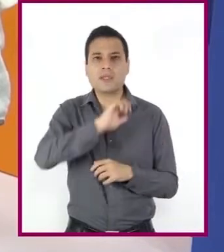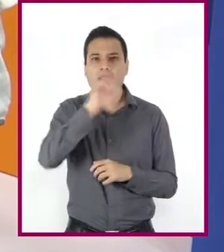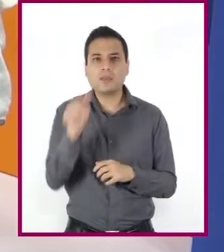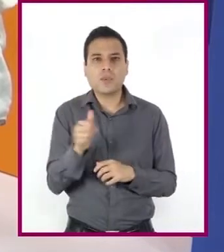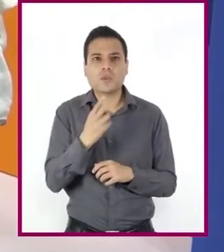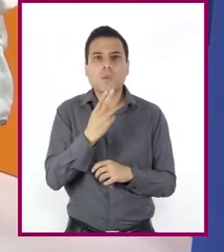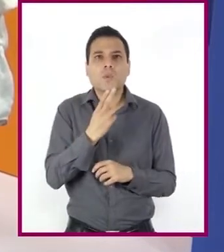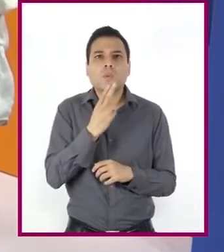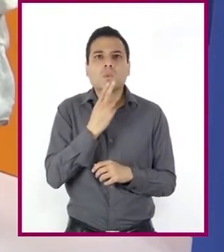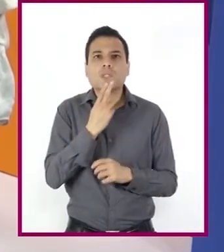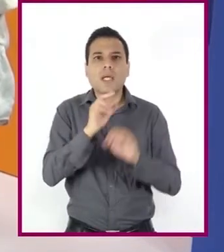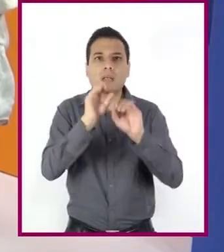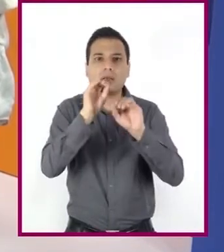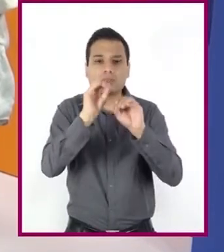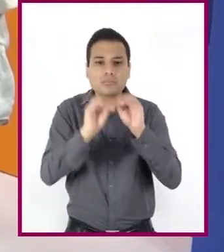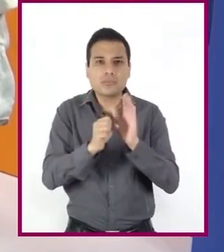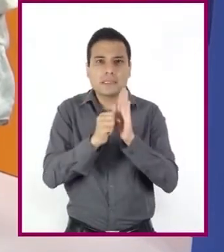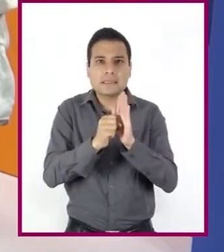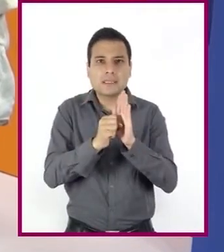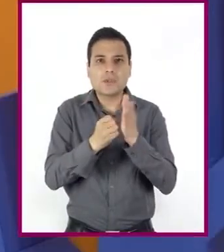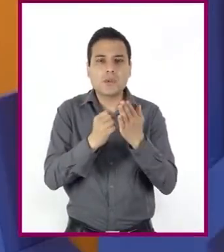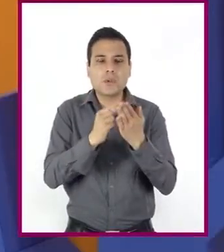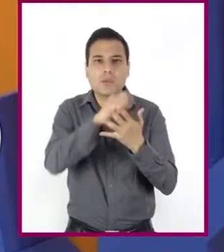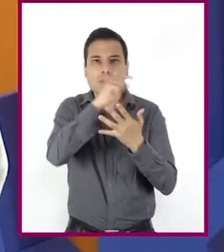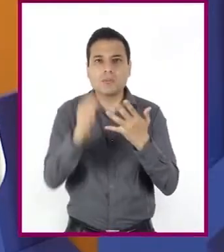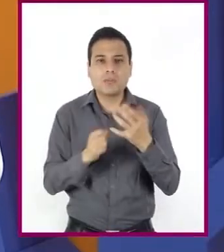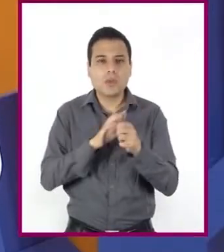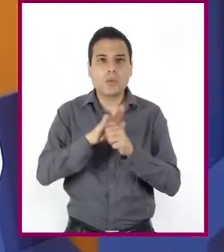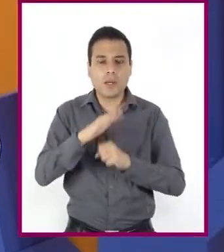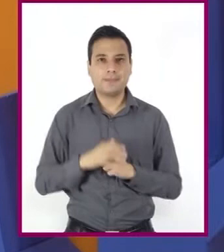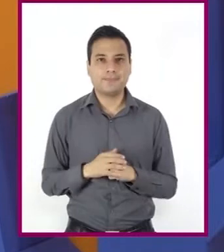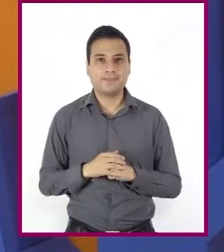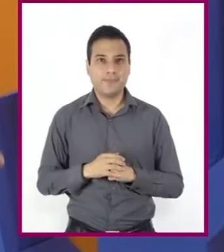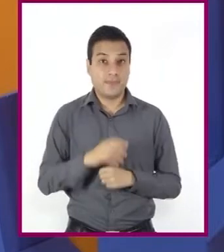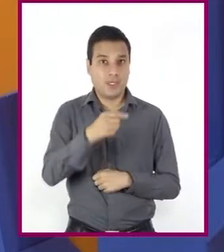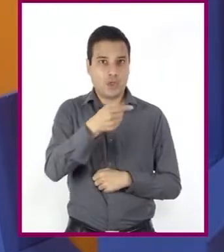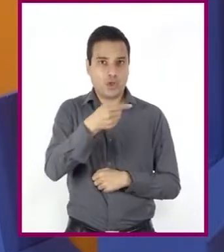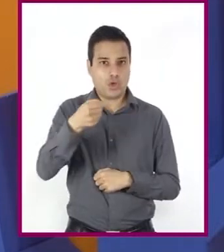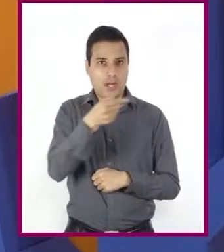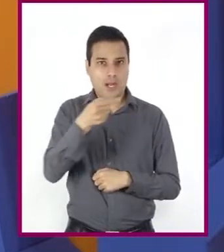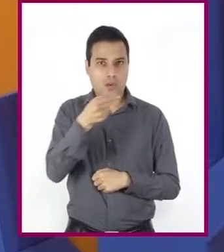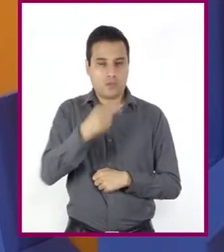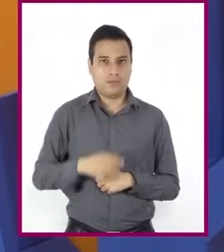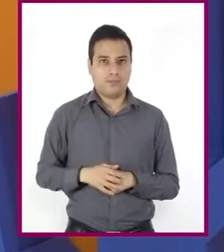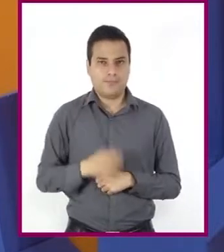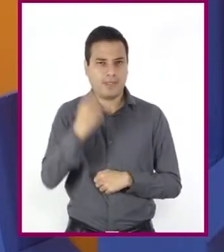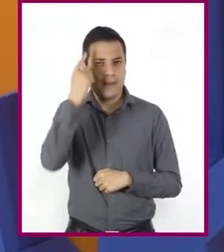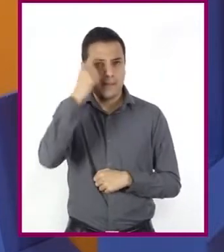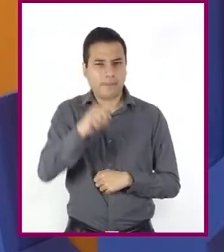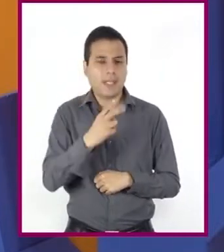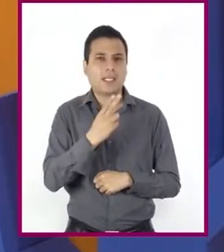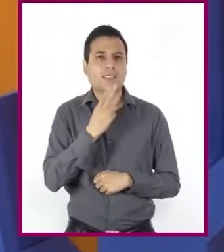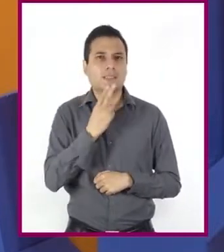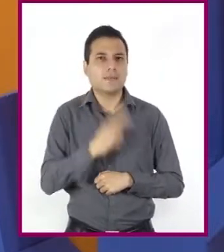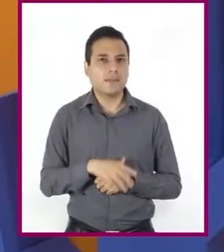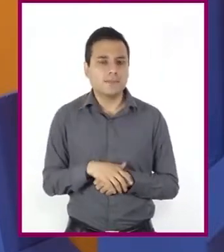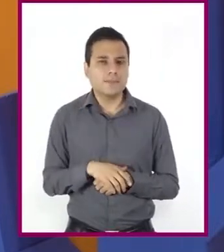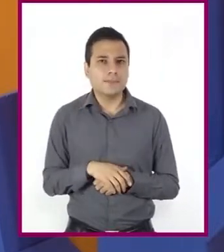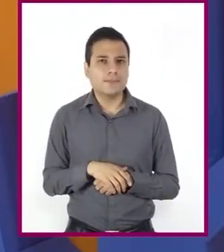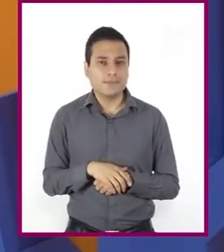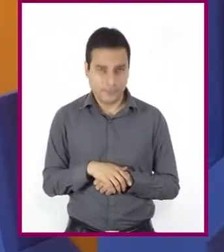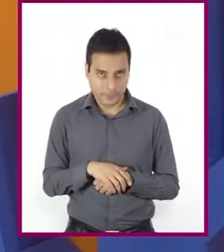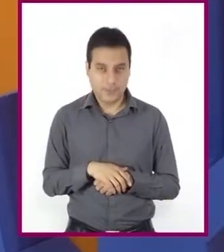son los más comunes en los textos teatrales? El guión largo es muy común en los textos teatrales para marcar